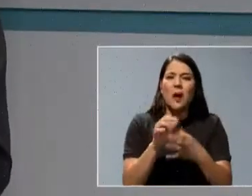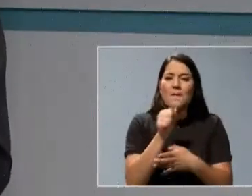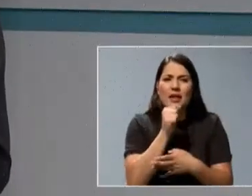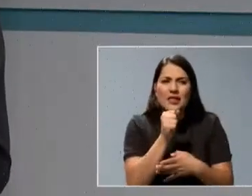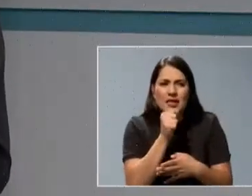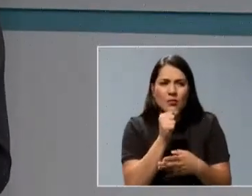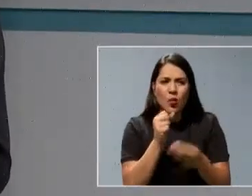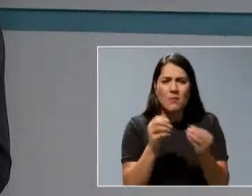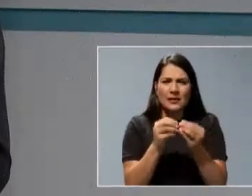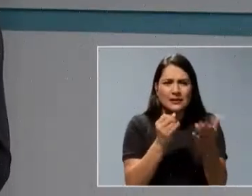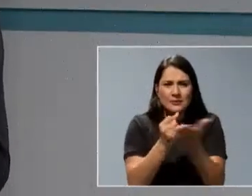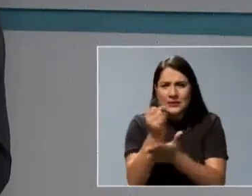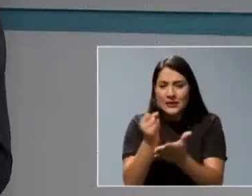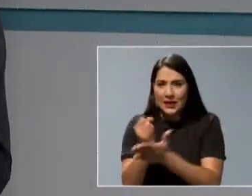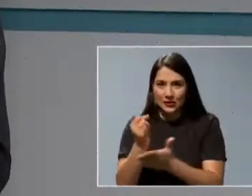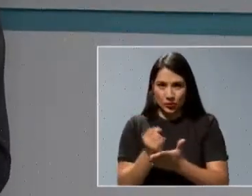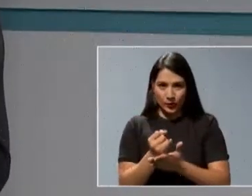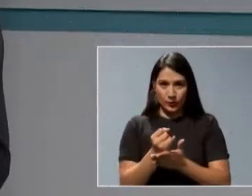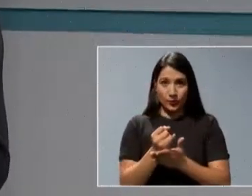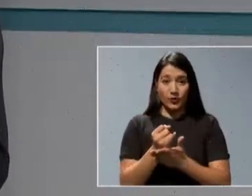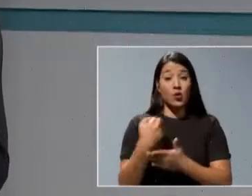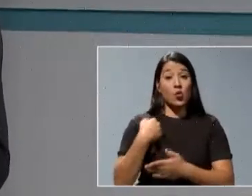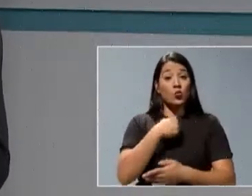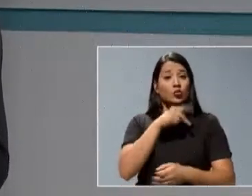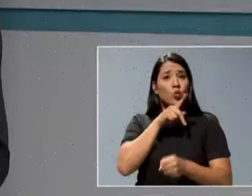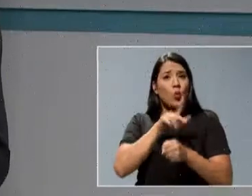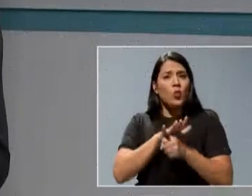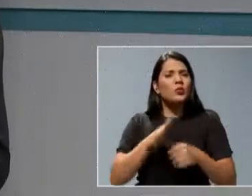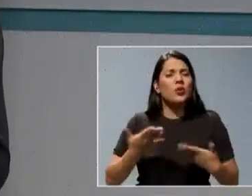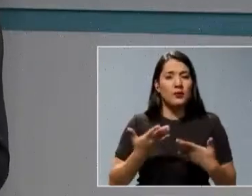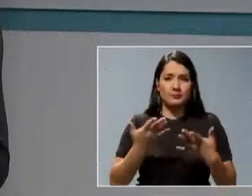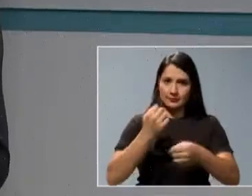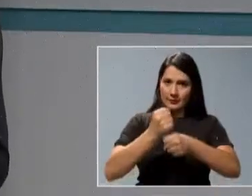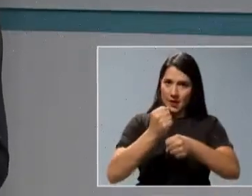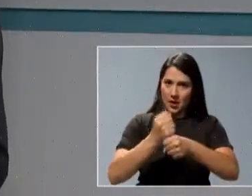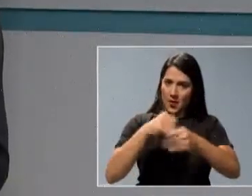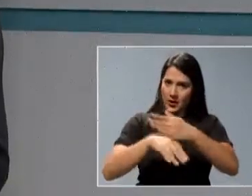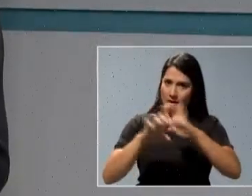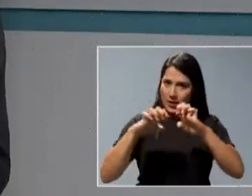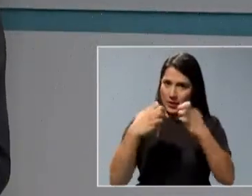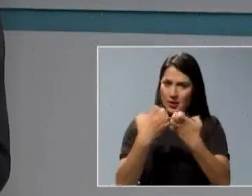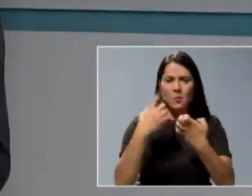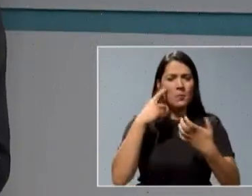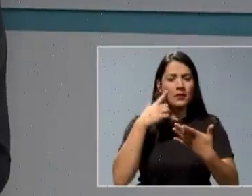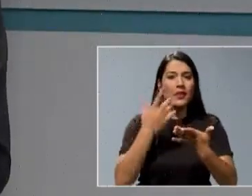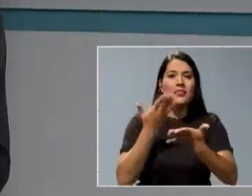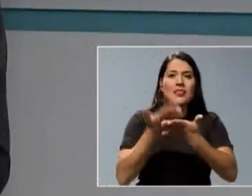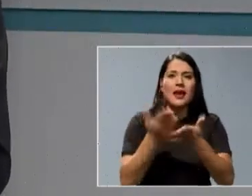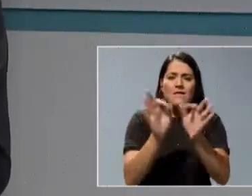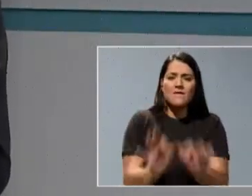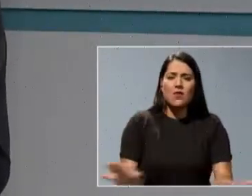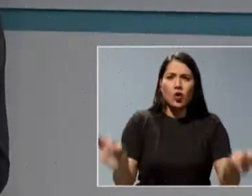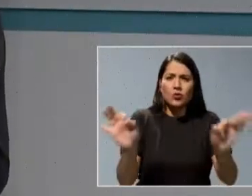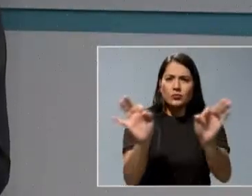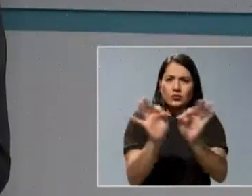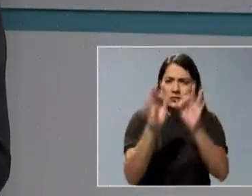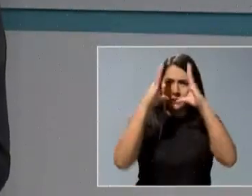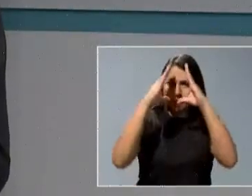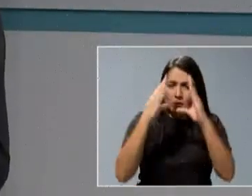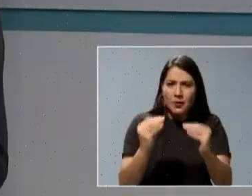agenda propia. El compromiso es trabajar en equipo para ofrecerle información relevante, actualidad,